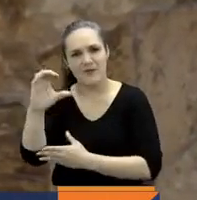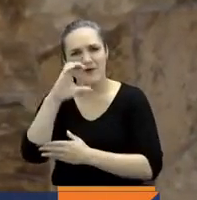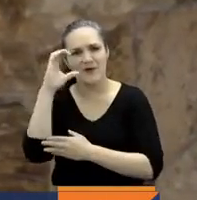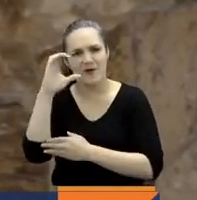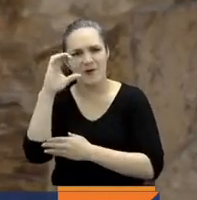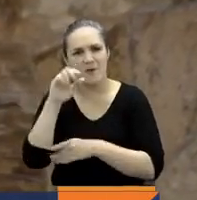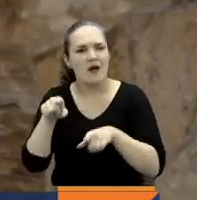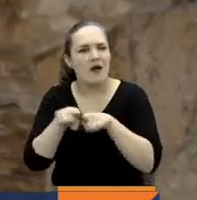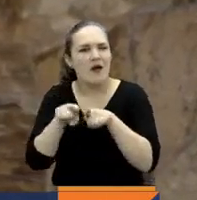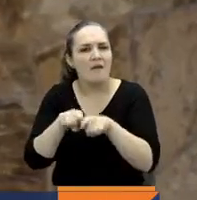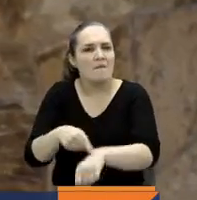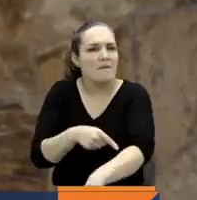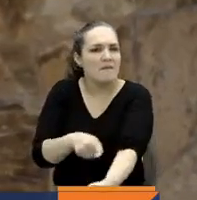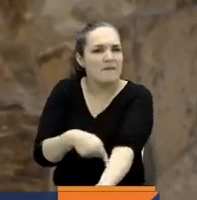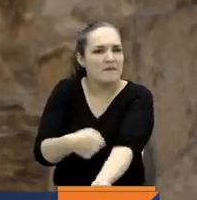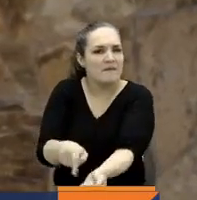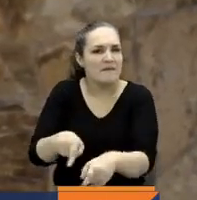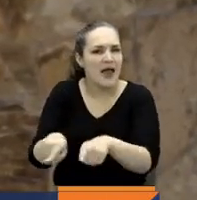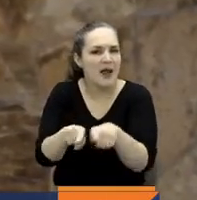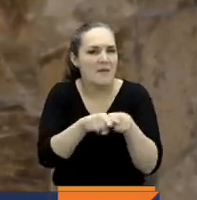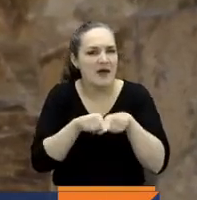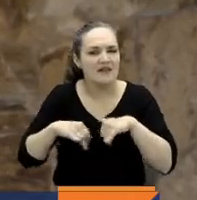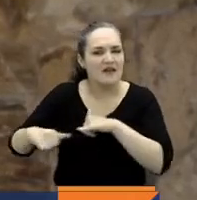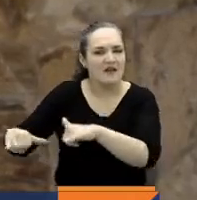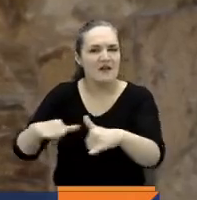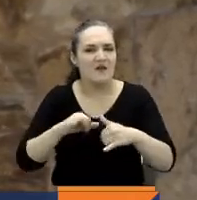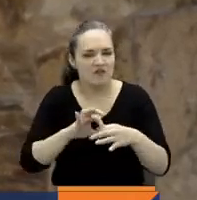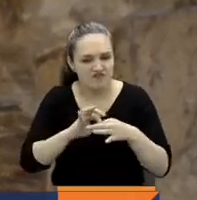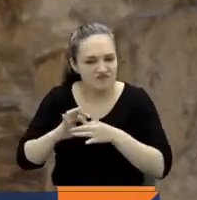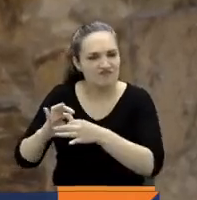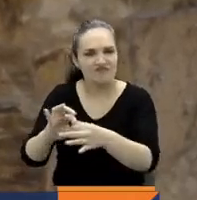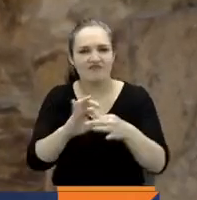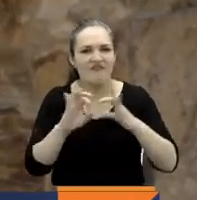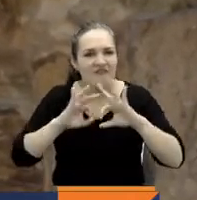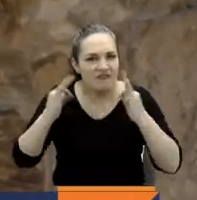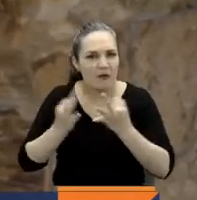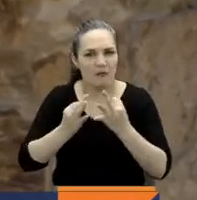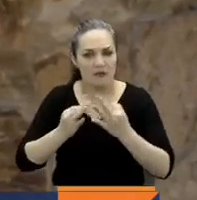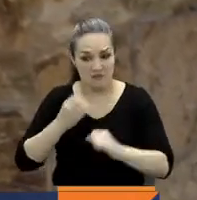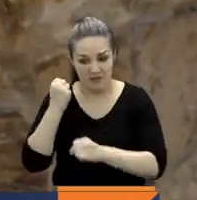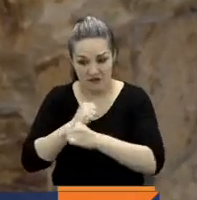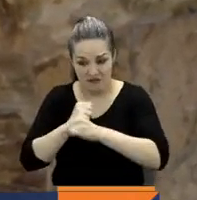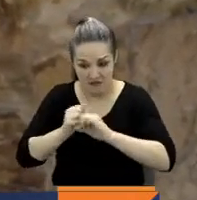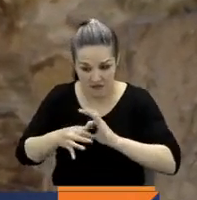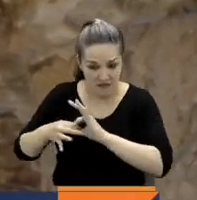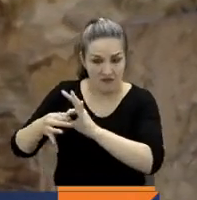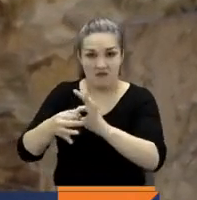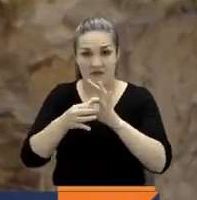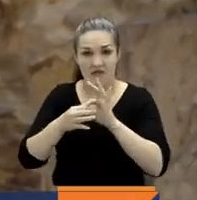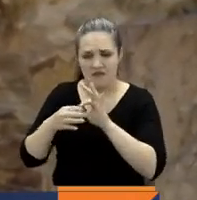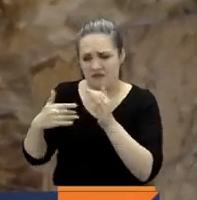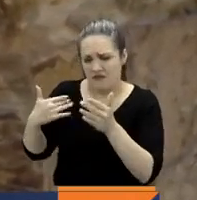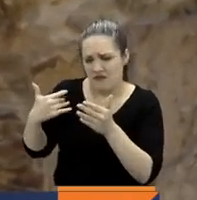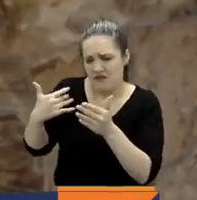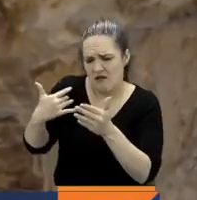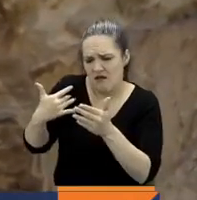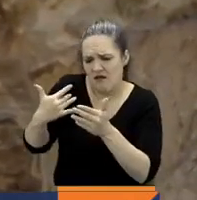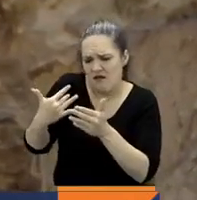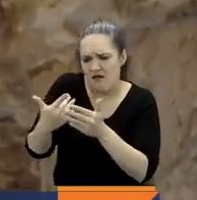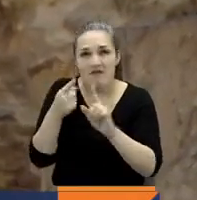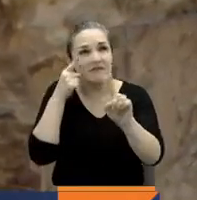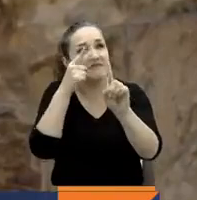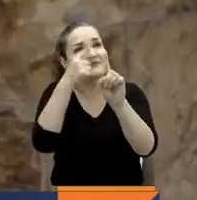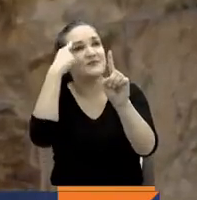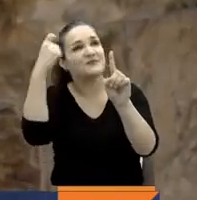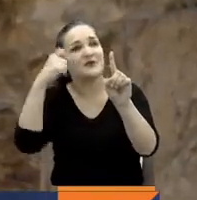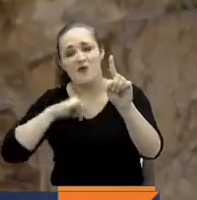esa hermandad que tenemos y es lindo es lindo saber de que todo el trabajo todo todo lo que nos lleva al mismo sueño